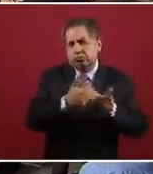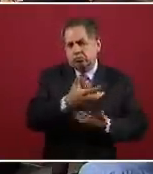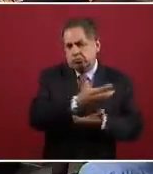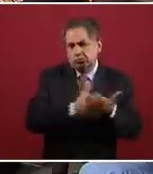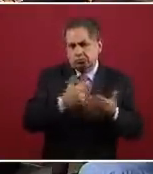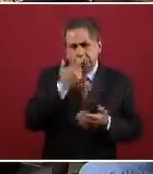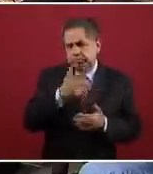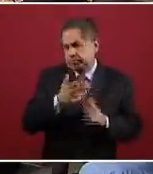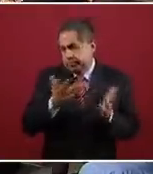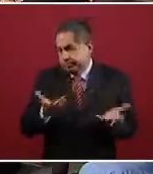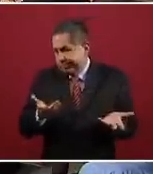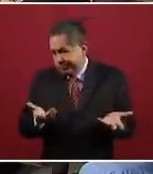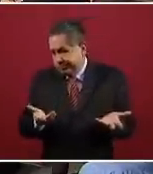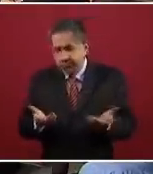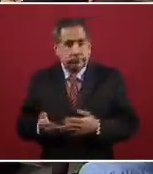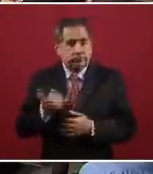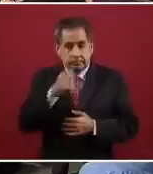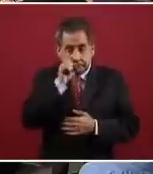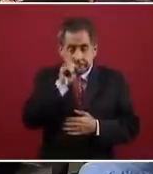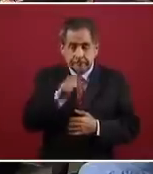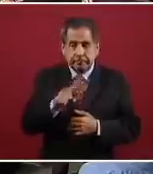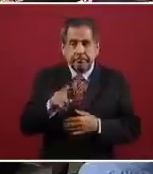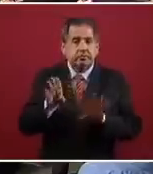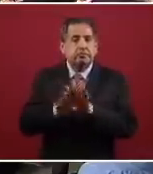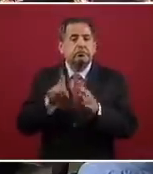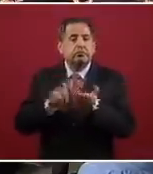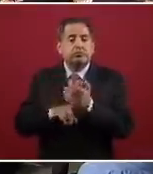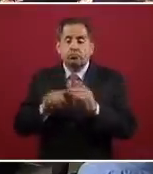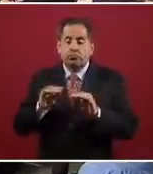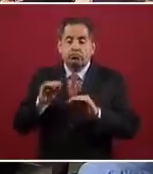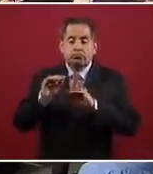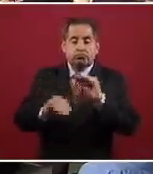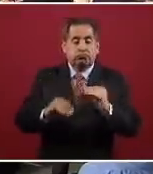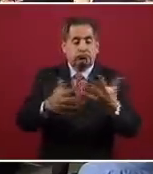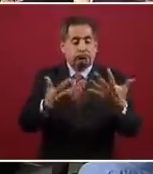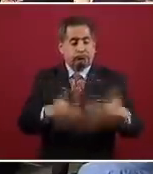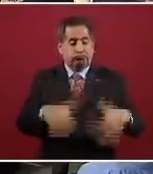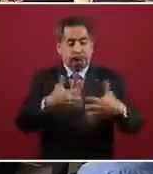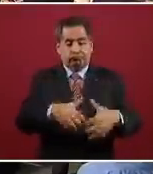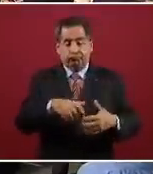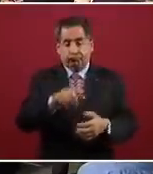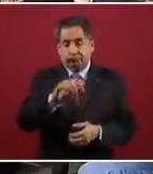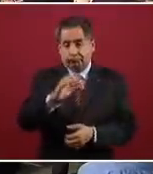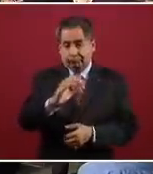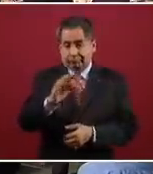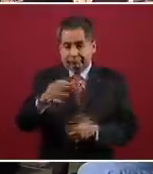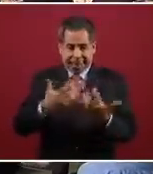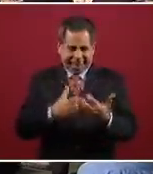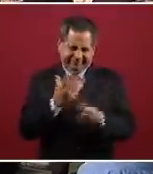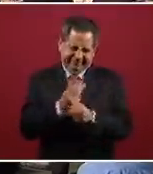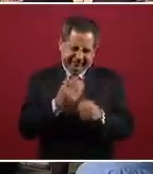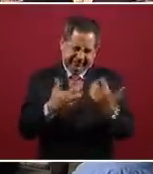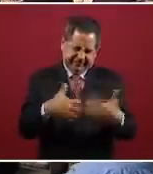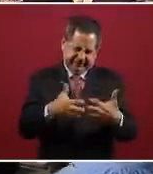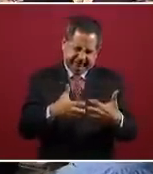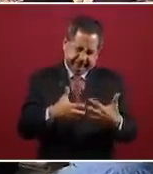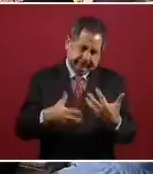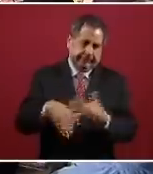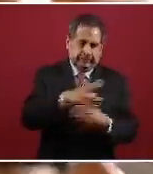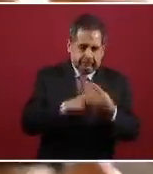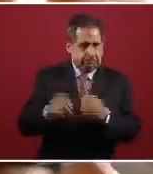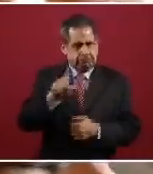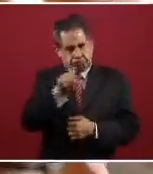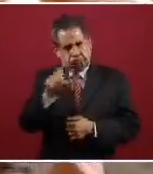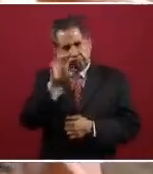se había prometido también el tema de alimentar las plantas generadoras de energía. ¿En cuánto tiempo ya también podremos decir no hace